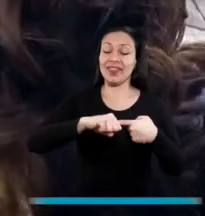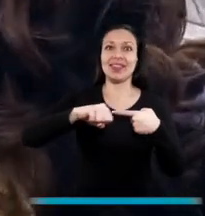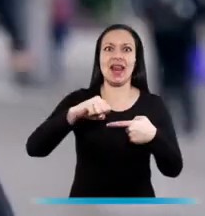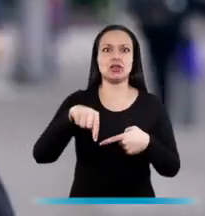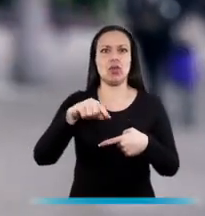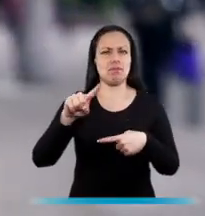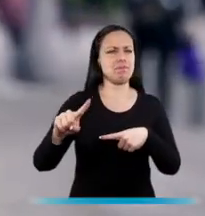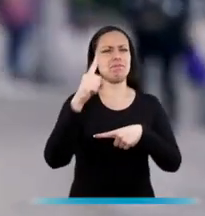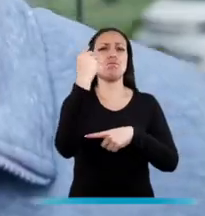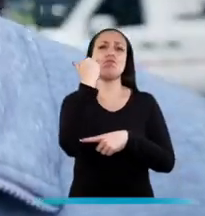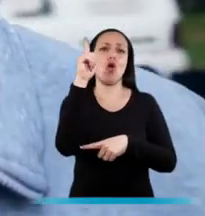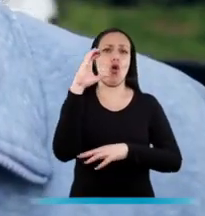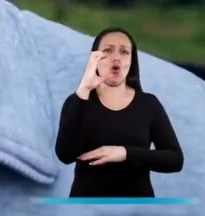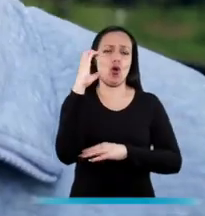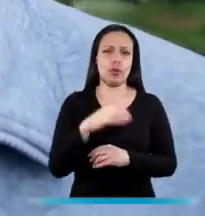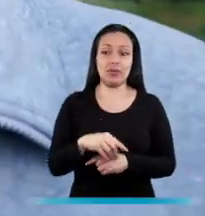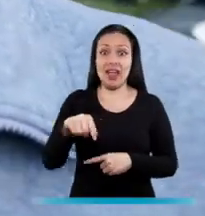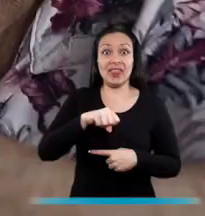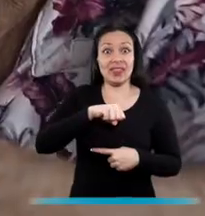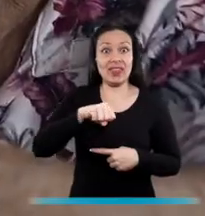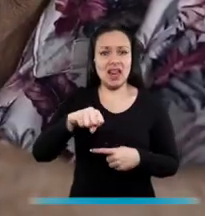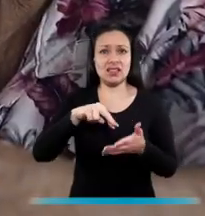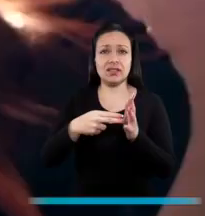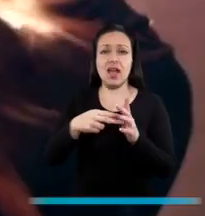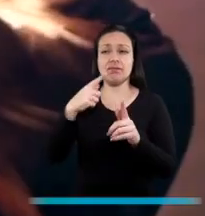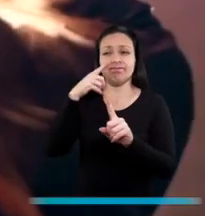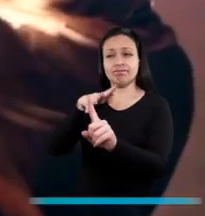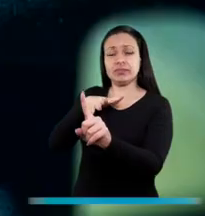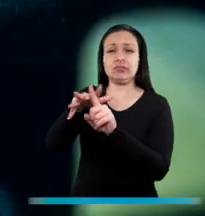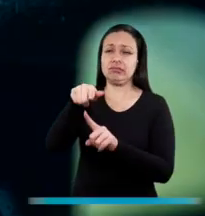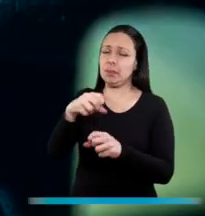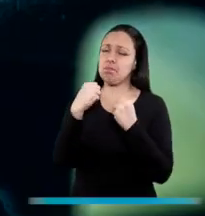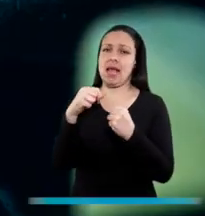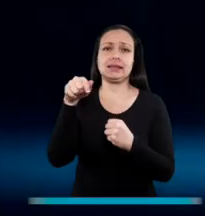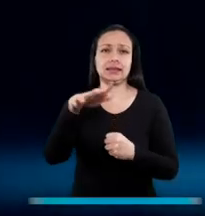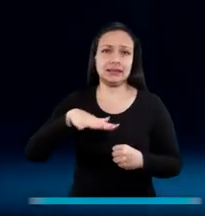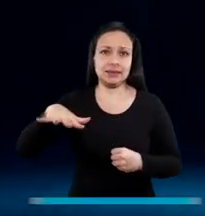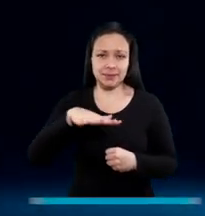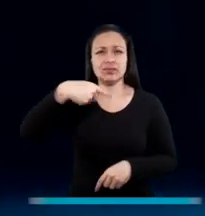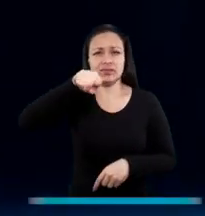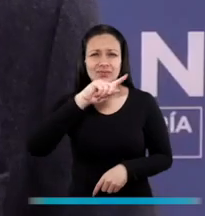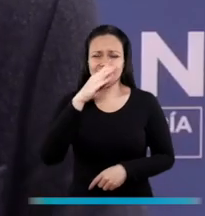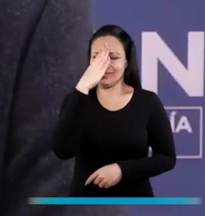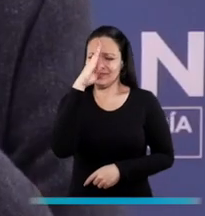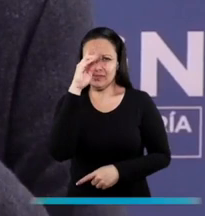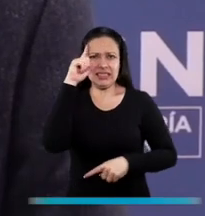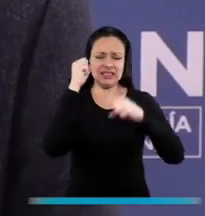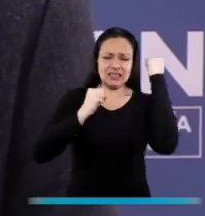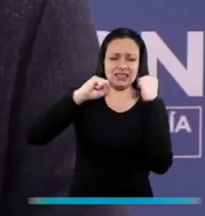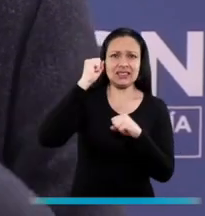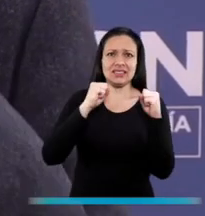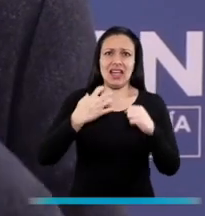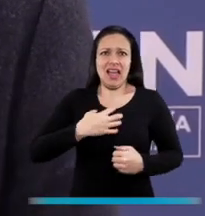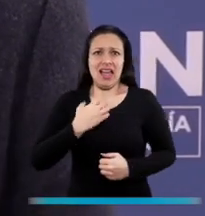importante poner de primero los derechos de las mujeres en Colombia, porque han sido los más afectados en la historia reciente del país. Cualquier